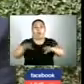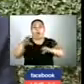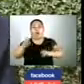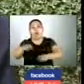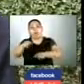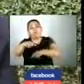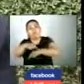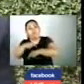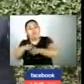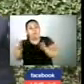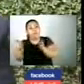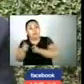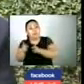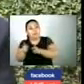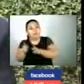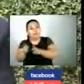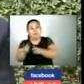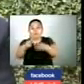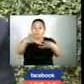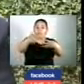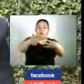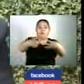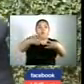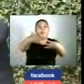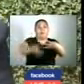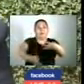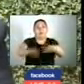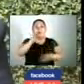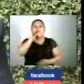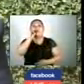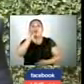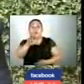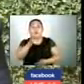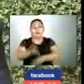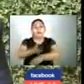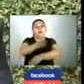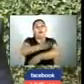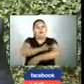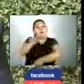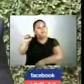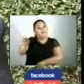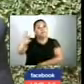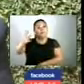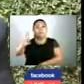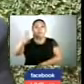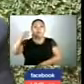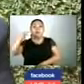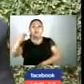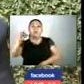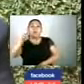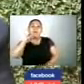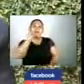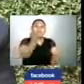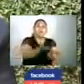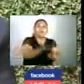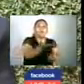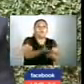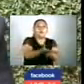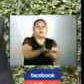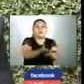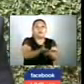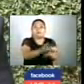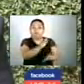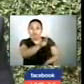partes, porque de una manera ilegal, tal como lo mencioné, la Fiscalía le ha planteado una